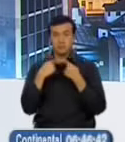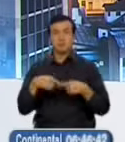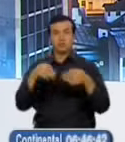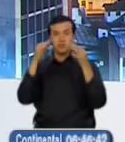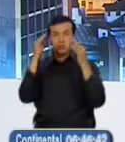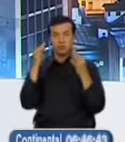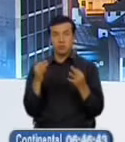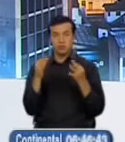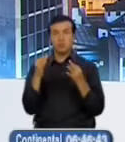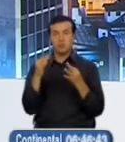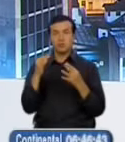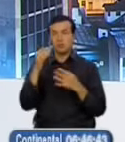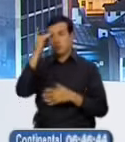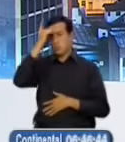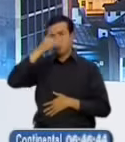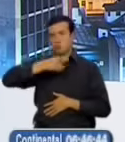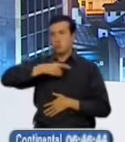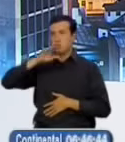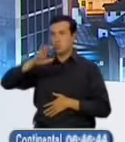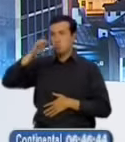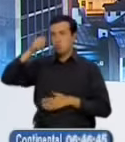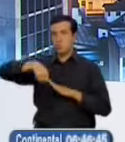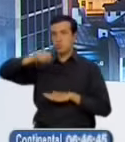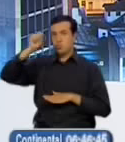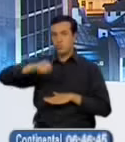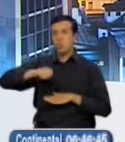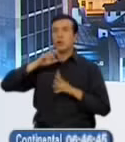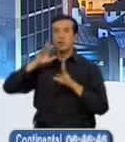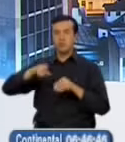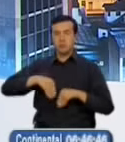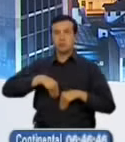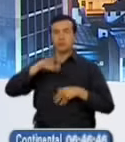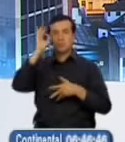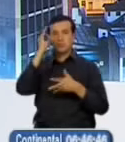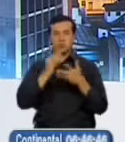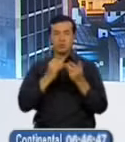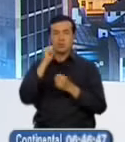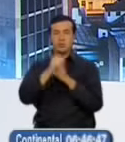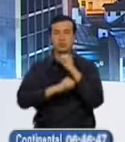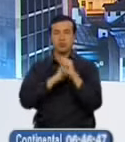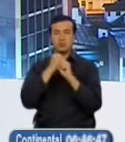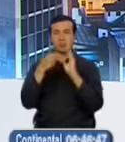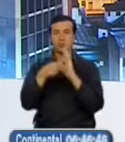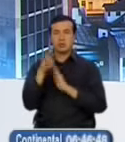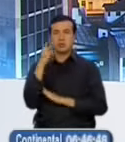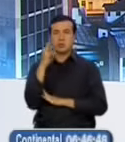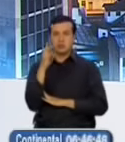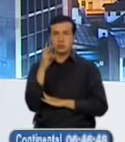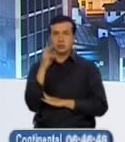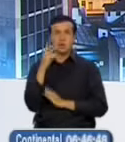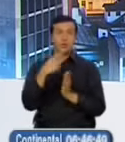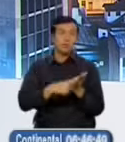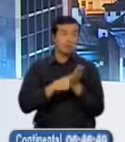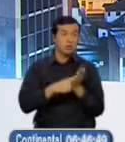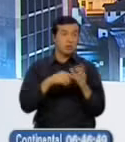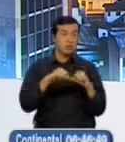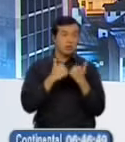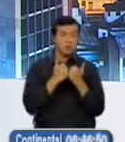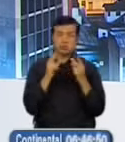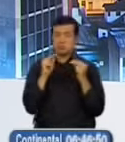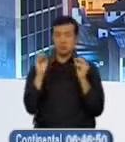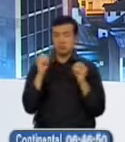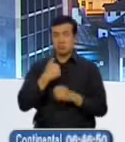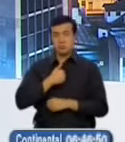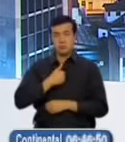la sentencia del Tribunal Supremo de Justicia que le permitirá aprobar el presupuesto de 2017 sin necesidad de un debate legislativo. Aquí